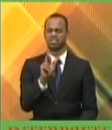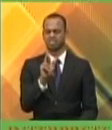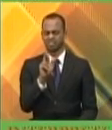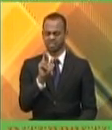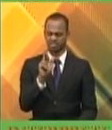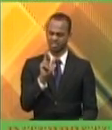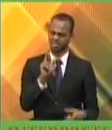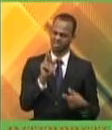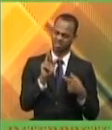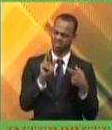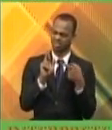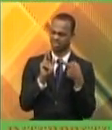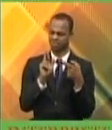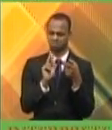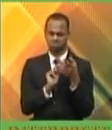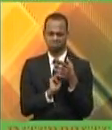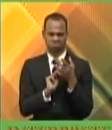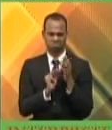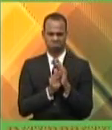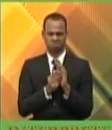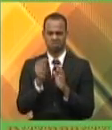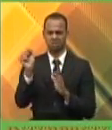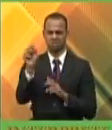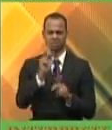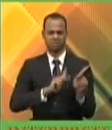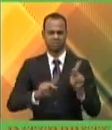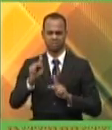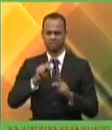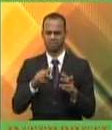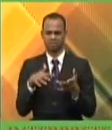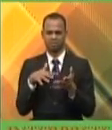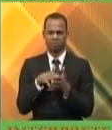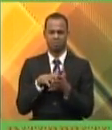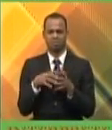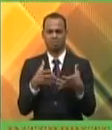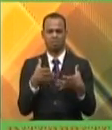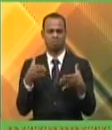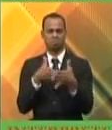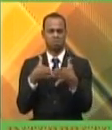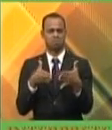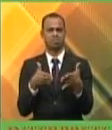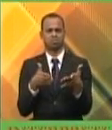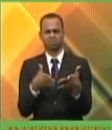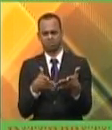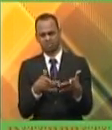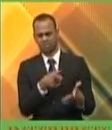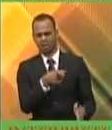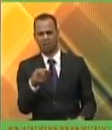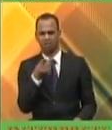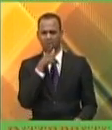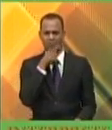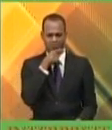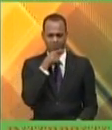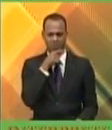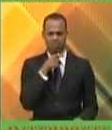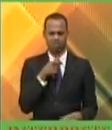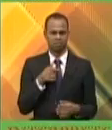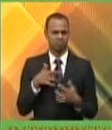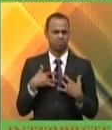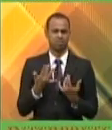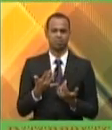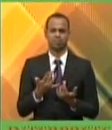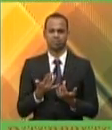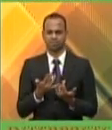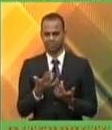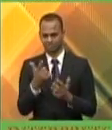vulnerabilizados cuáles son esas personas vulnerabilidad a la que tú te refieres qué quiere decir vulnerabilizados yo como